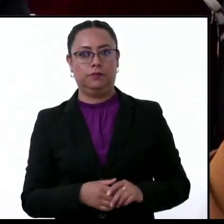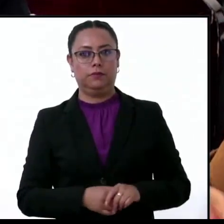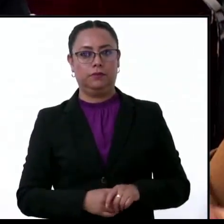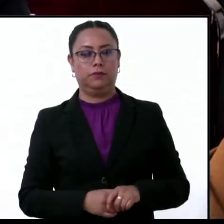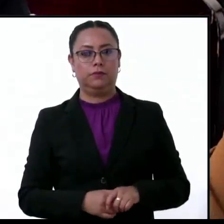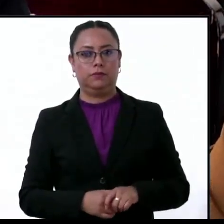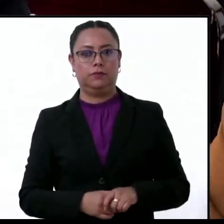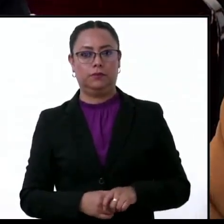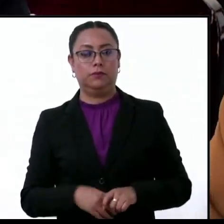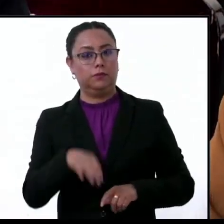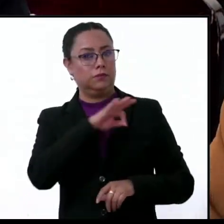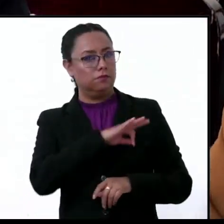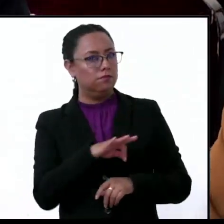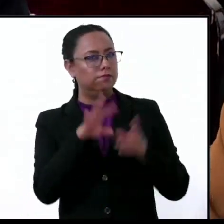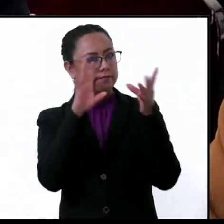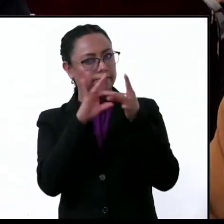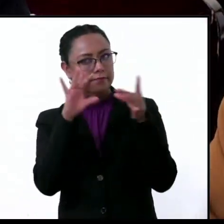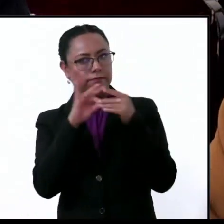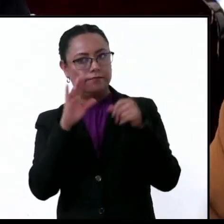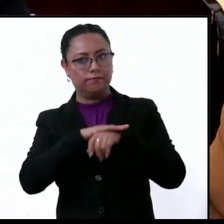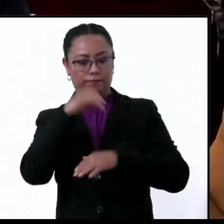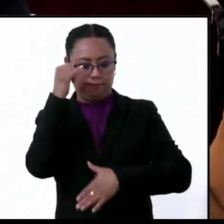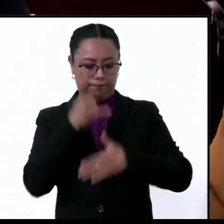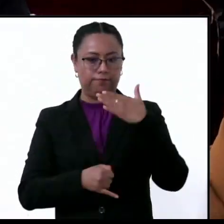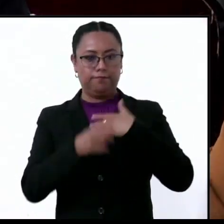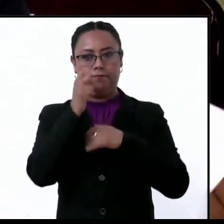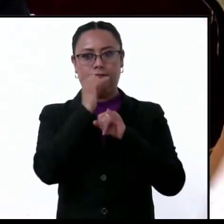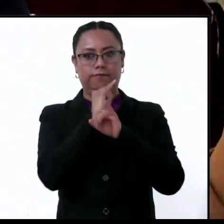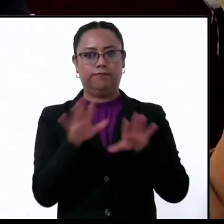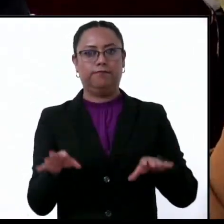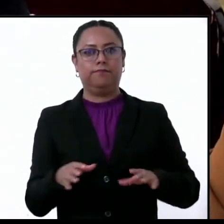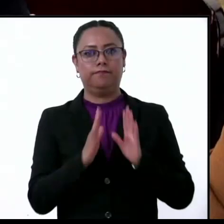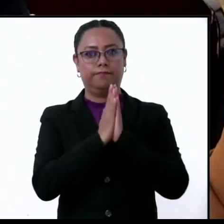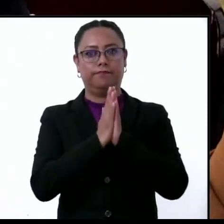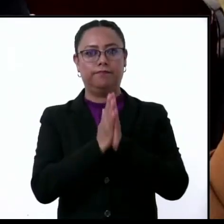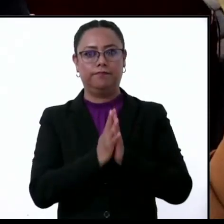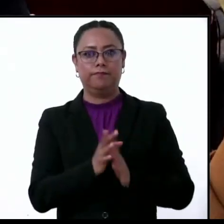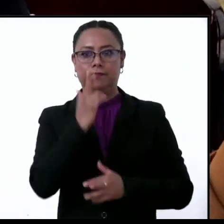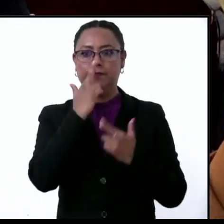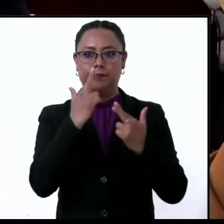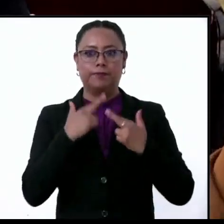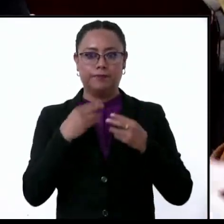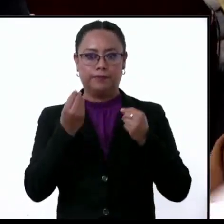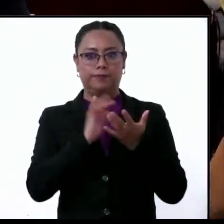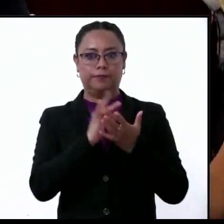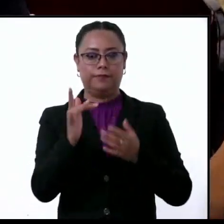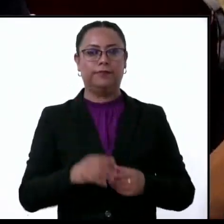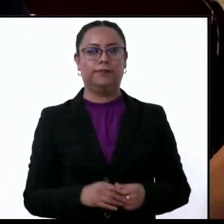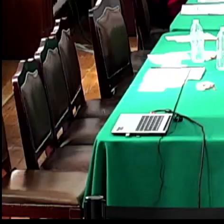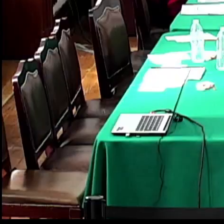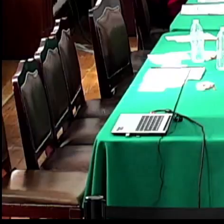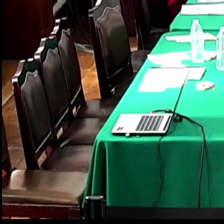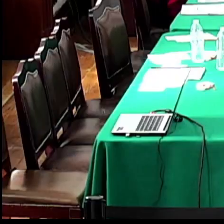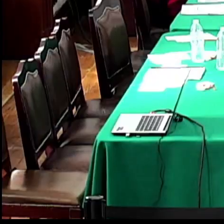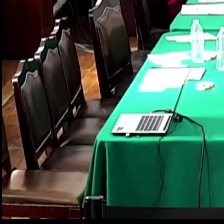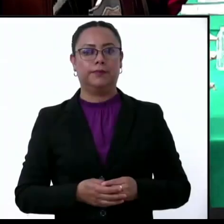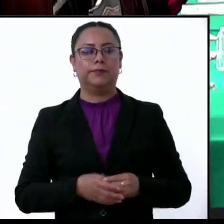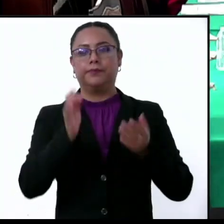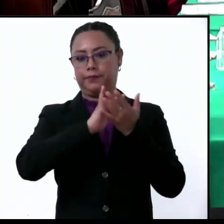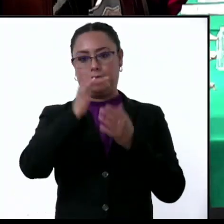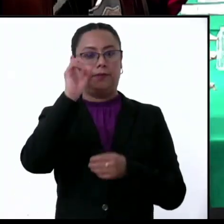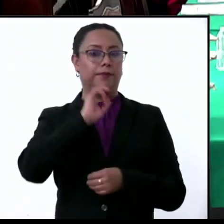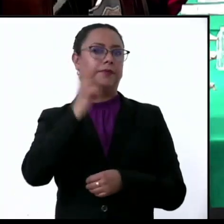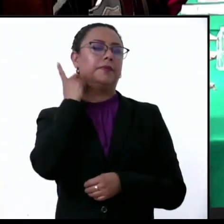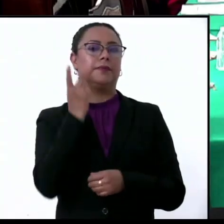Y si nos puede ampliar esta información, por favor. Por su respuesta, muchas gracias. Gracias,